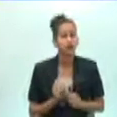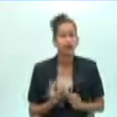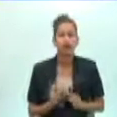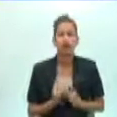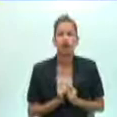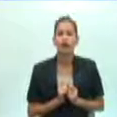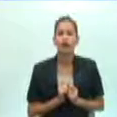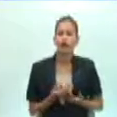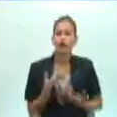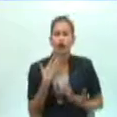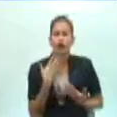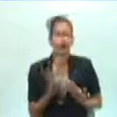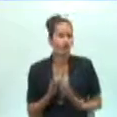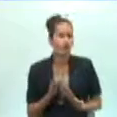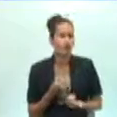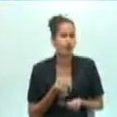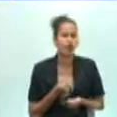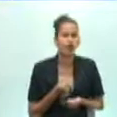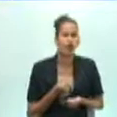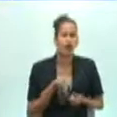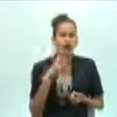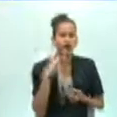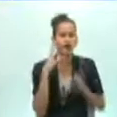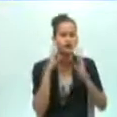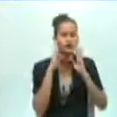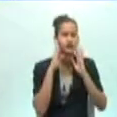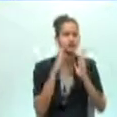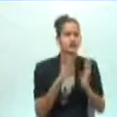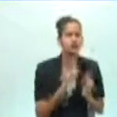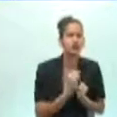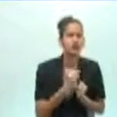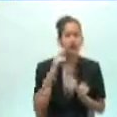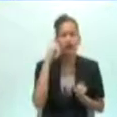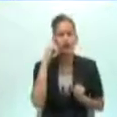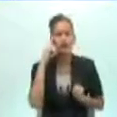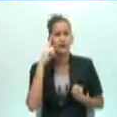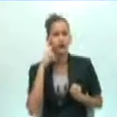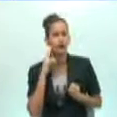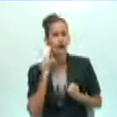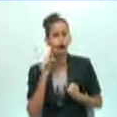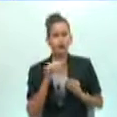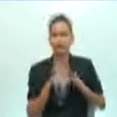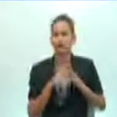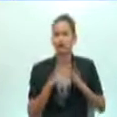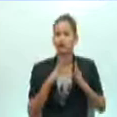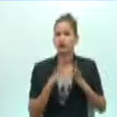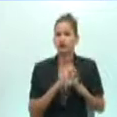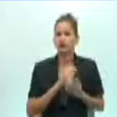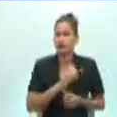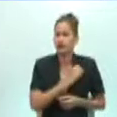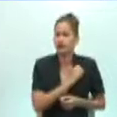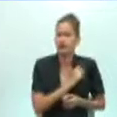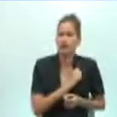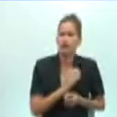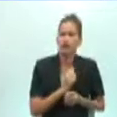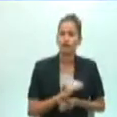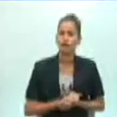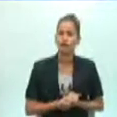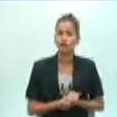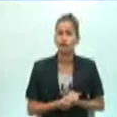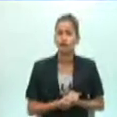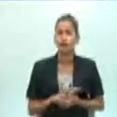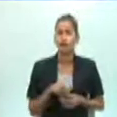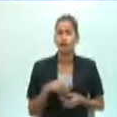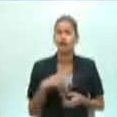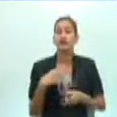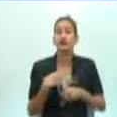la preocupación con que los atendemos en casa? Pero estamos haciendo historia además, conociendo algo más sobre la historia de la